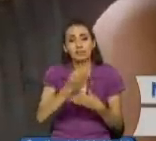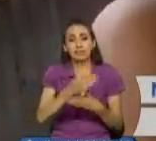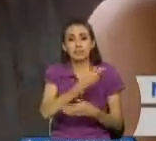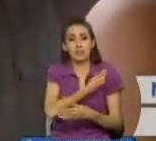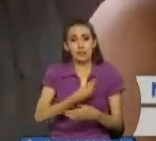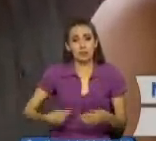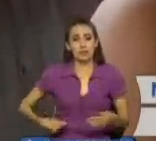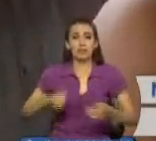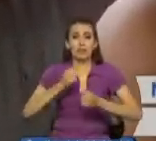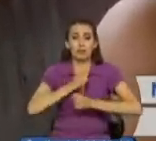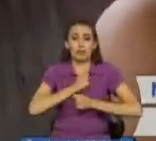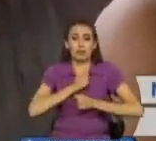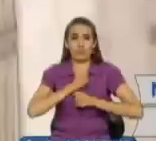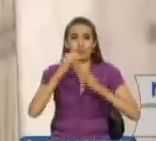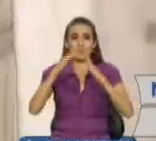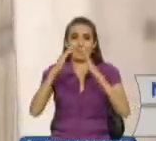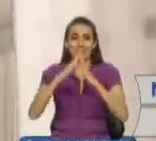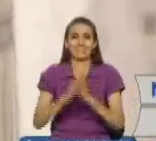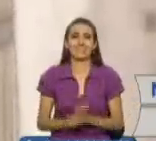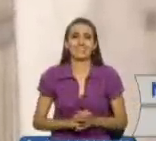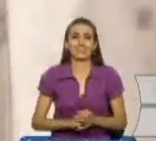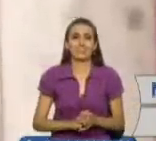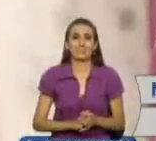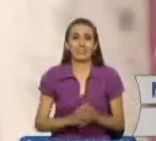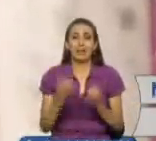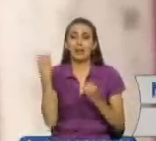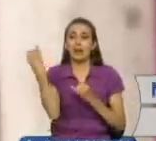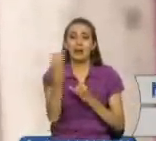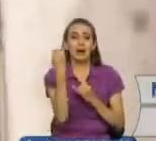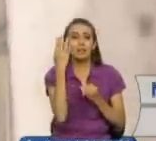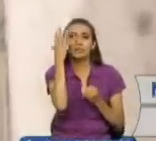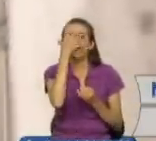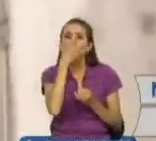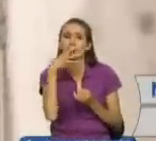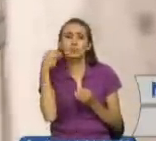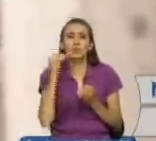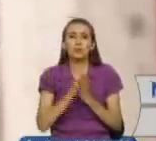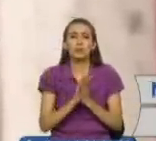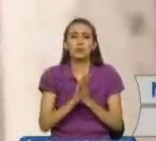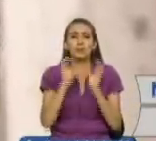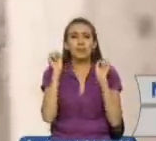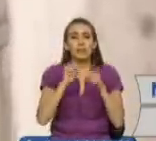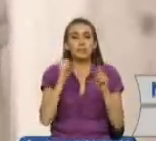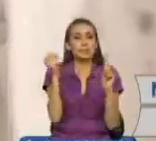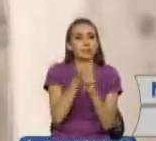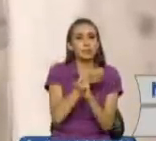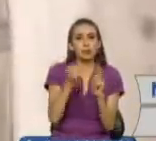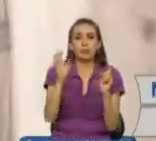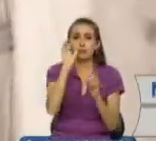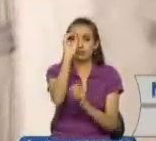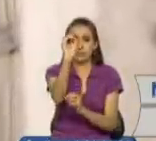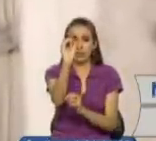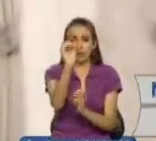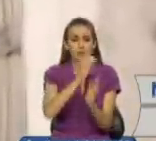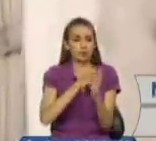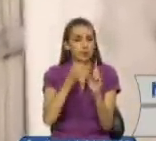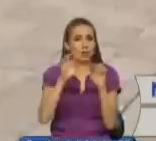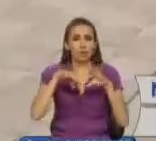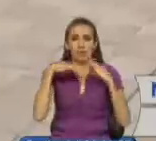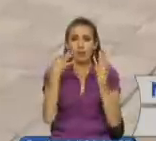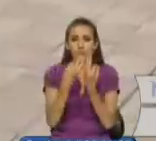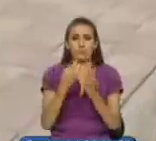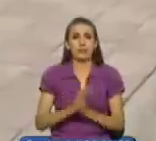seremos dueñas de nuestra casa porque va hac con jardín y todo y serio violencia serio violencia contra las